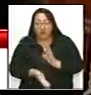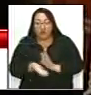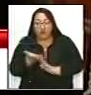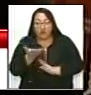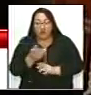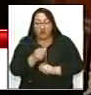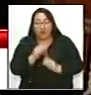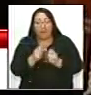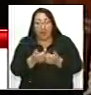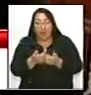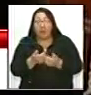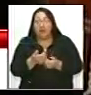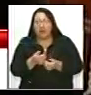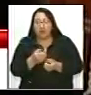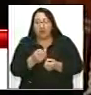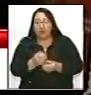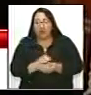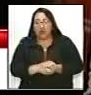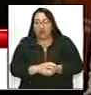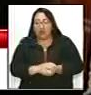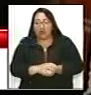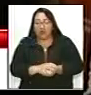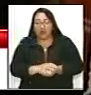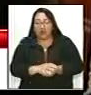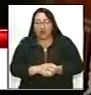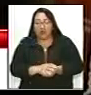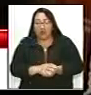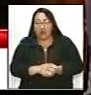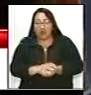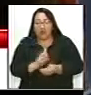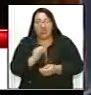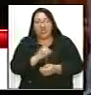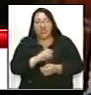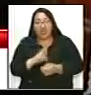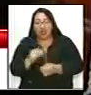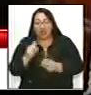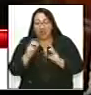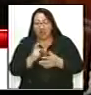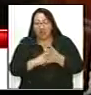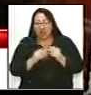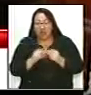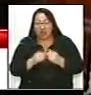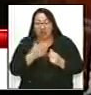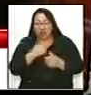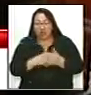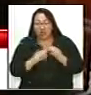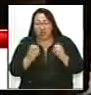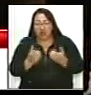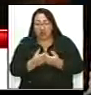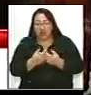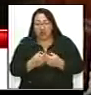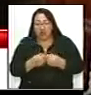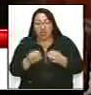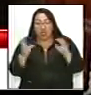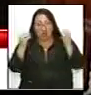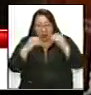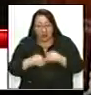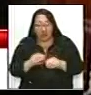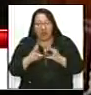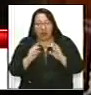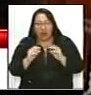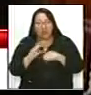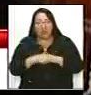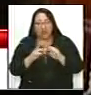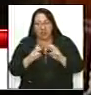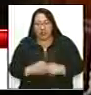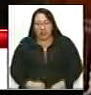de pan llevar, porque la sierra es la despensa del país. Es otro tema que tenemos que abordarlo. Me gustaría que el Congreso se autoconvoque para tratar ese